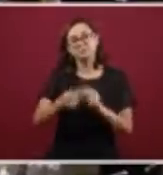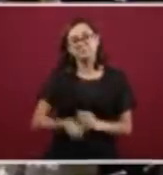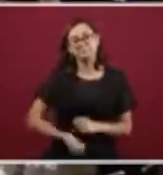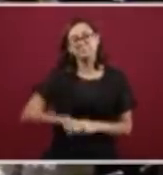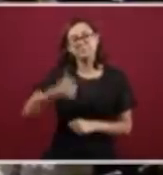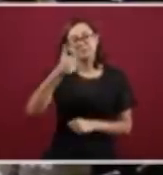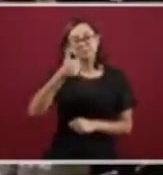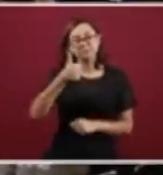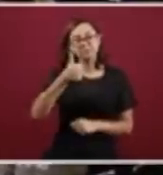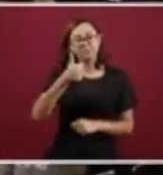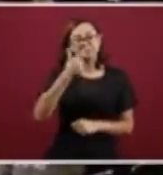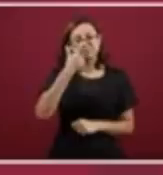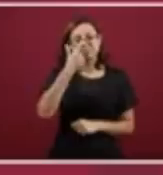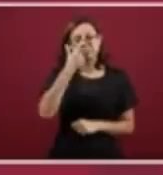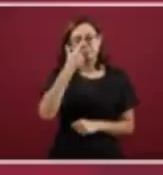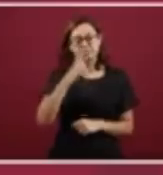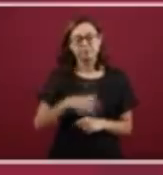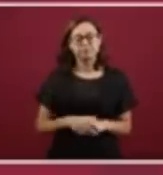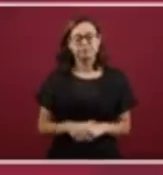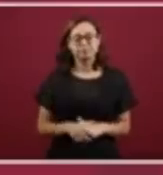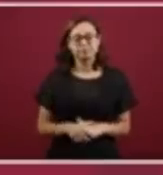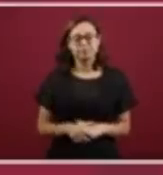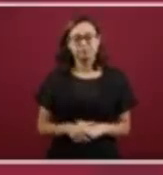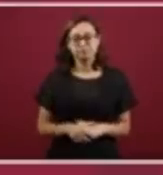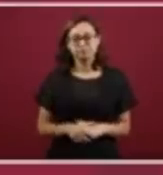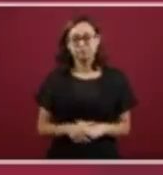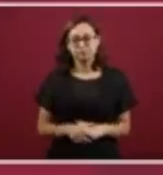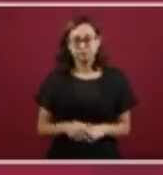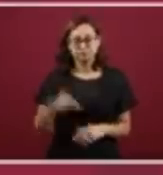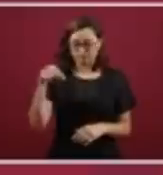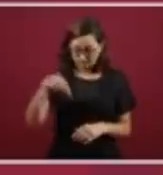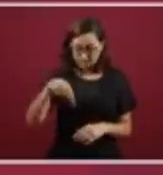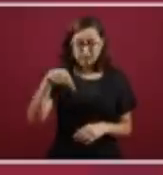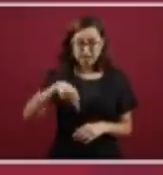y aquí en la Ciudad de México pues se generó